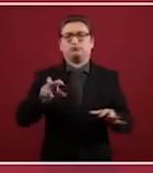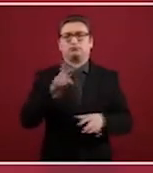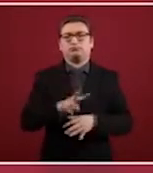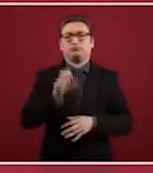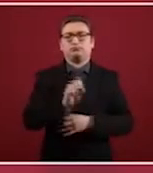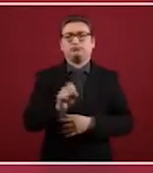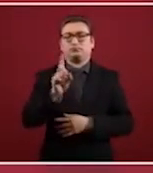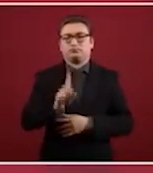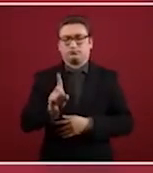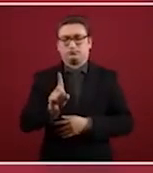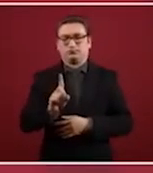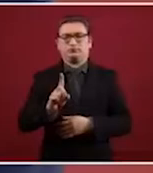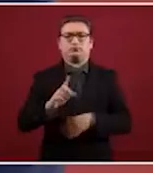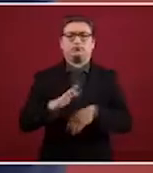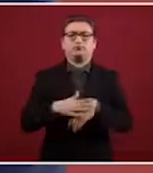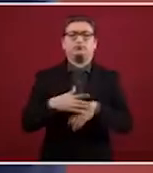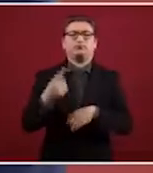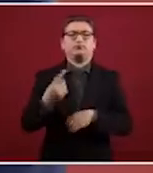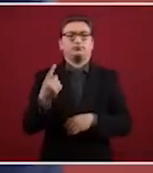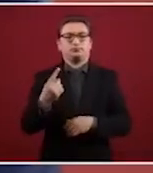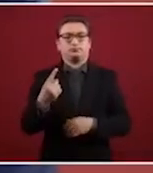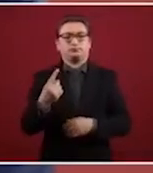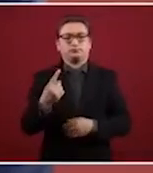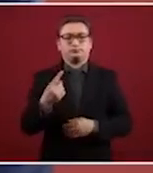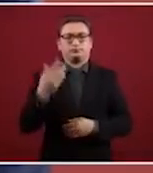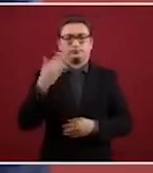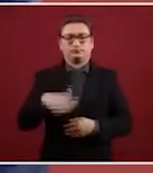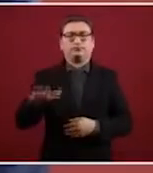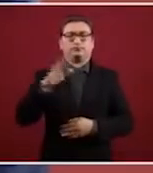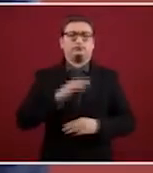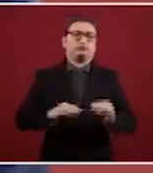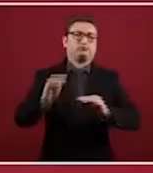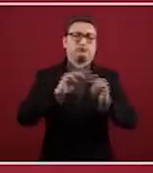domingo, porque vamos a la sierra,